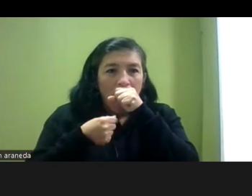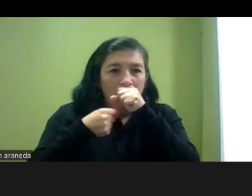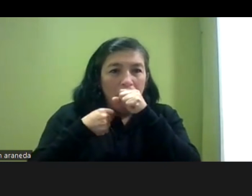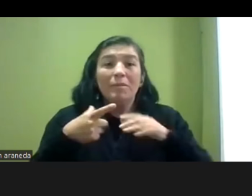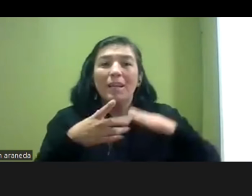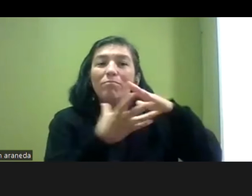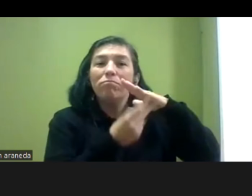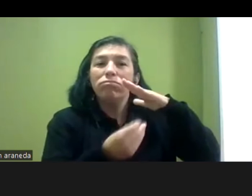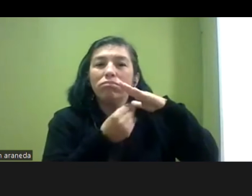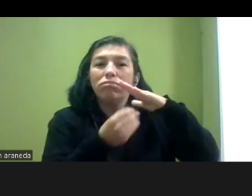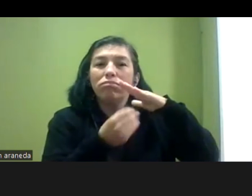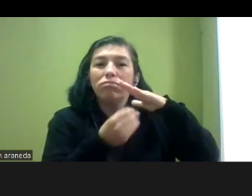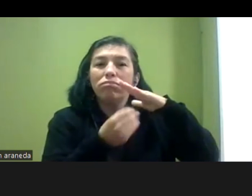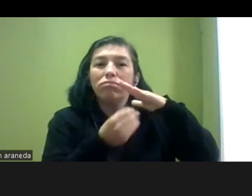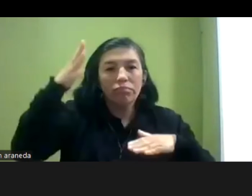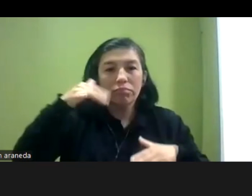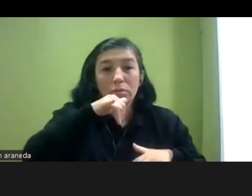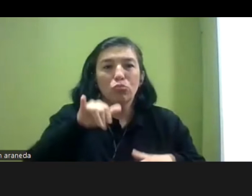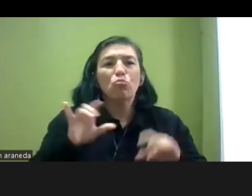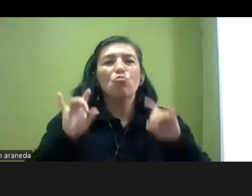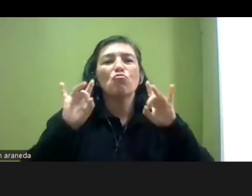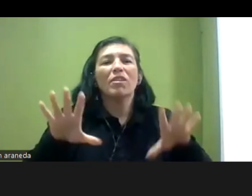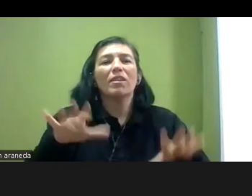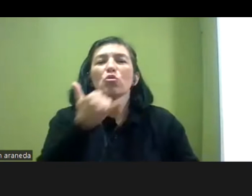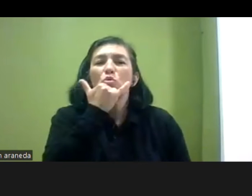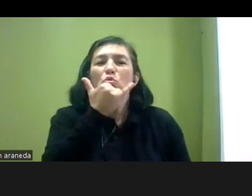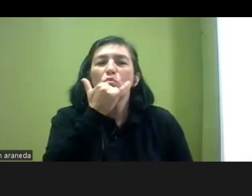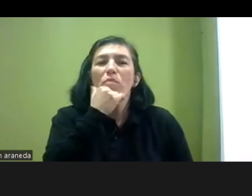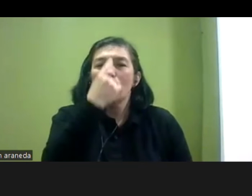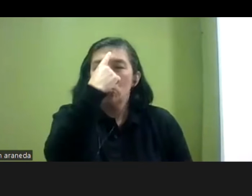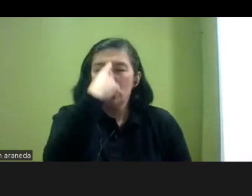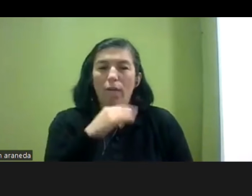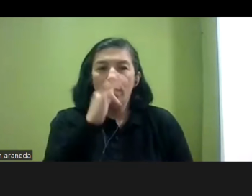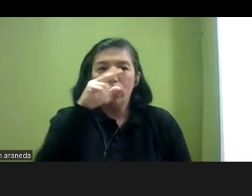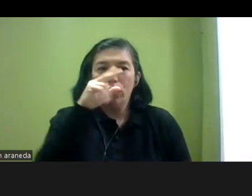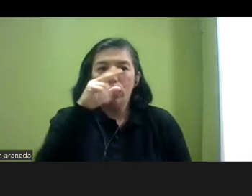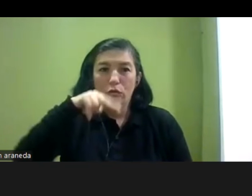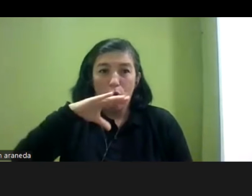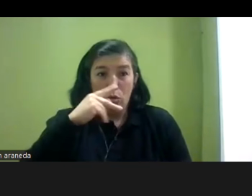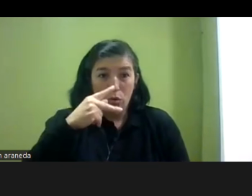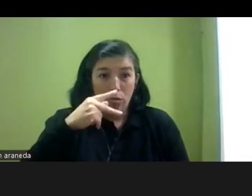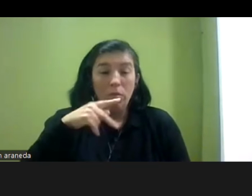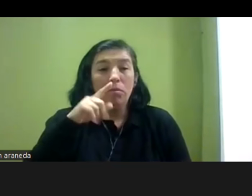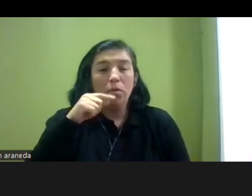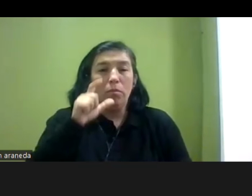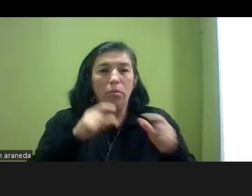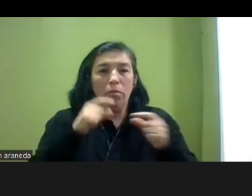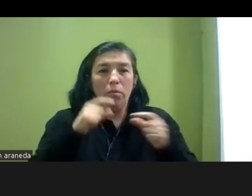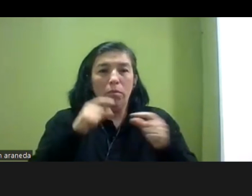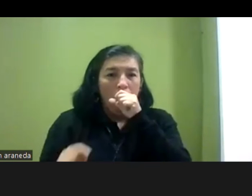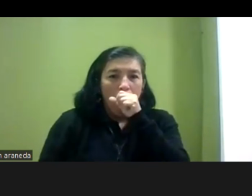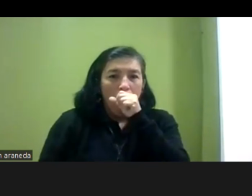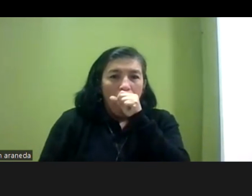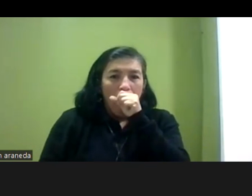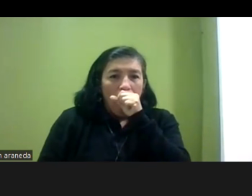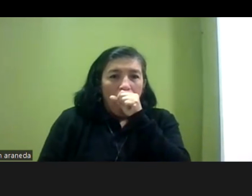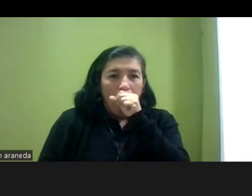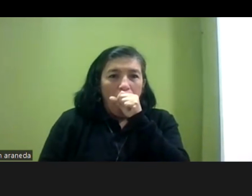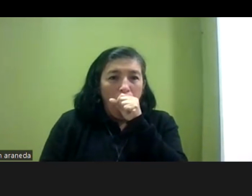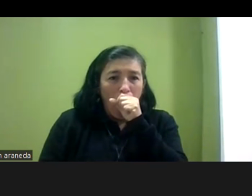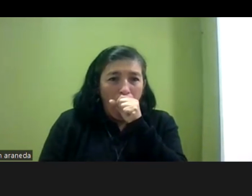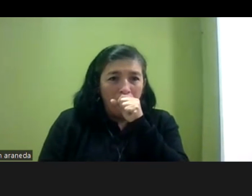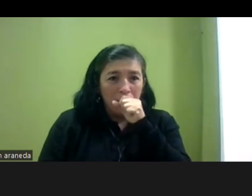grabada y va a quedar alojada en el canal de YouTube del Museo Fong, ya para las personas que preguntaron. La otra pregunta que